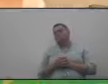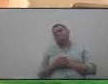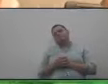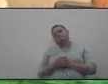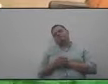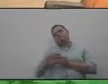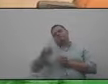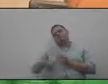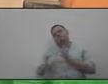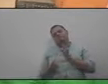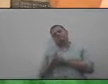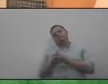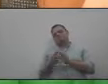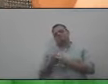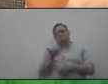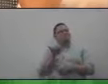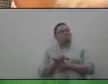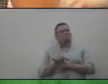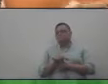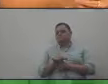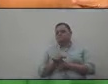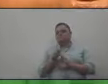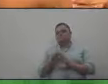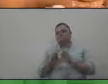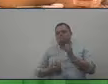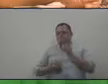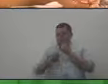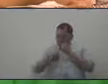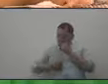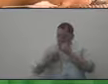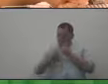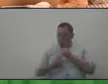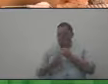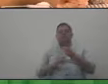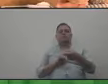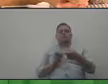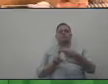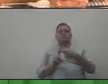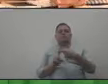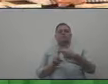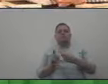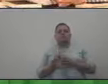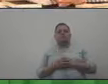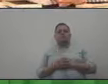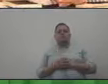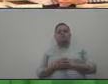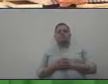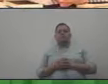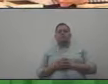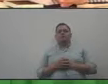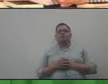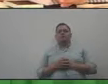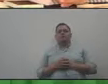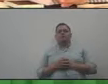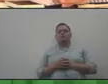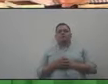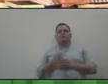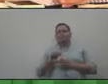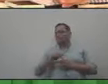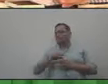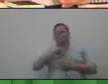generaban la insostenibilidad financiera de la EPS. Una es que es